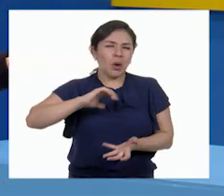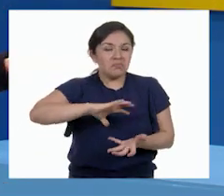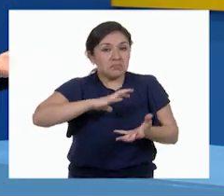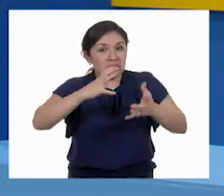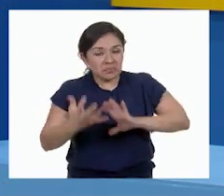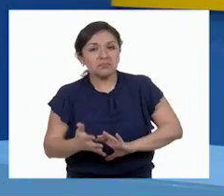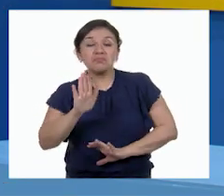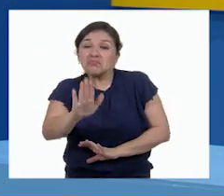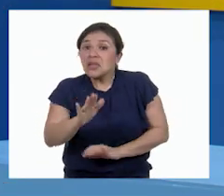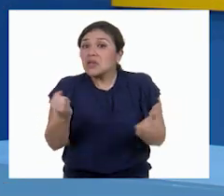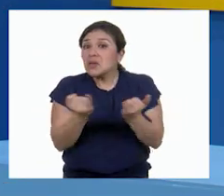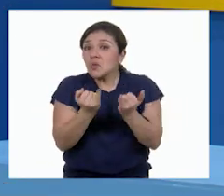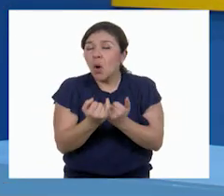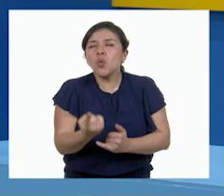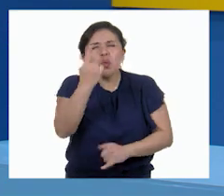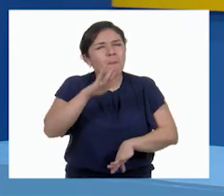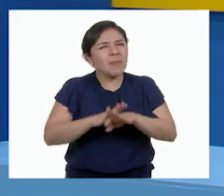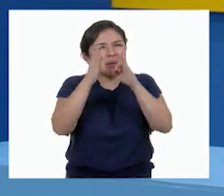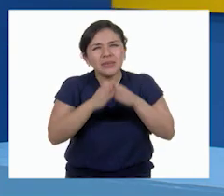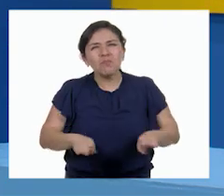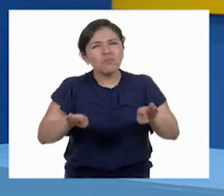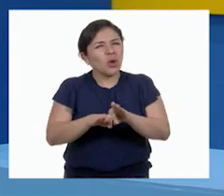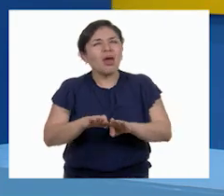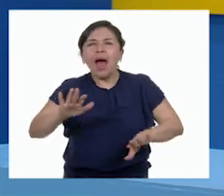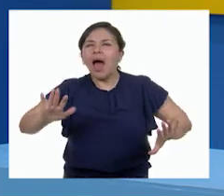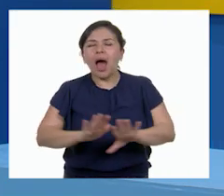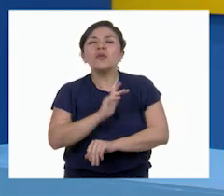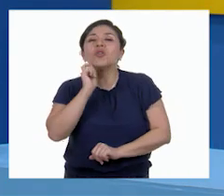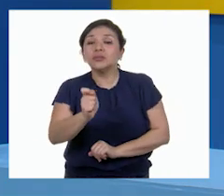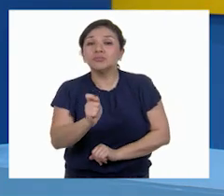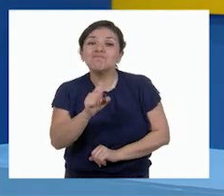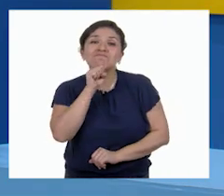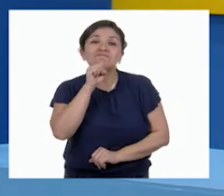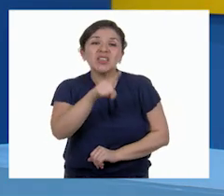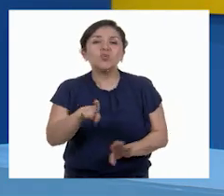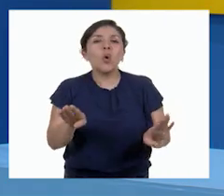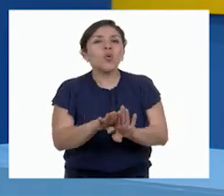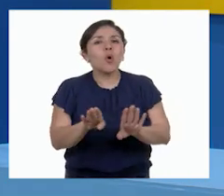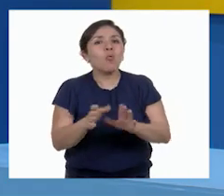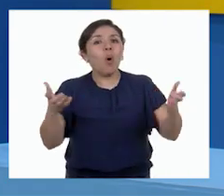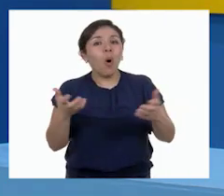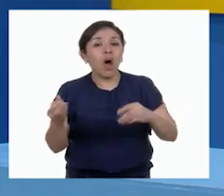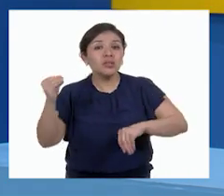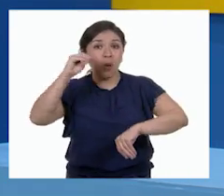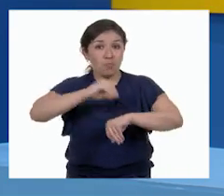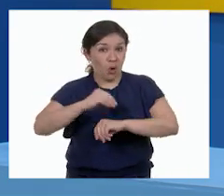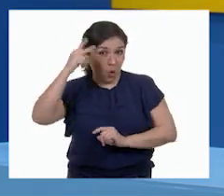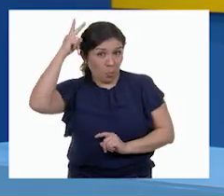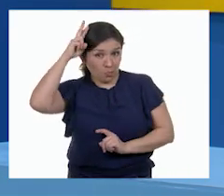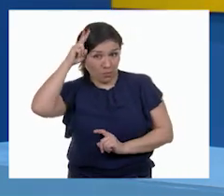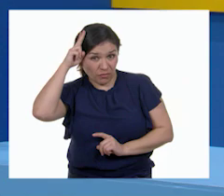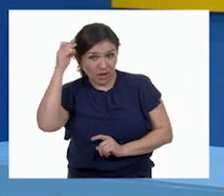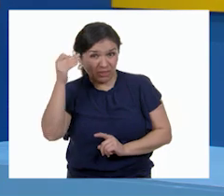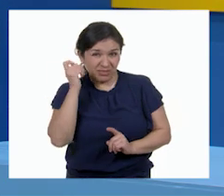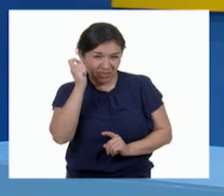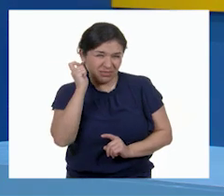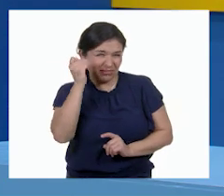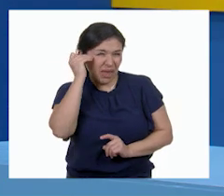Y tal vez uno de los cambios más importantes fue justamente la manera en la que el régimen de Porfirio Díaz